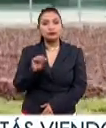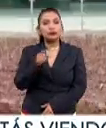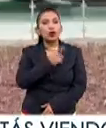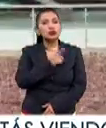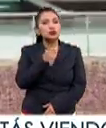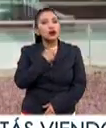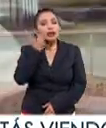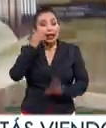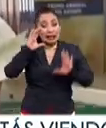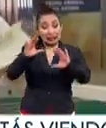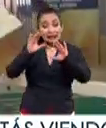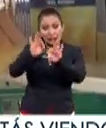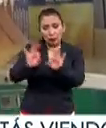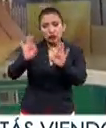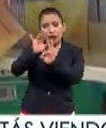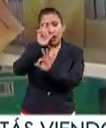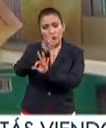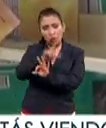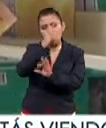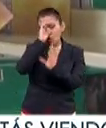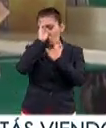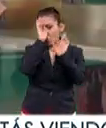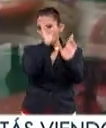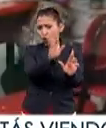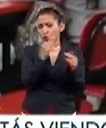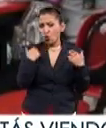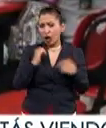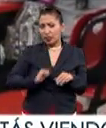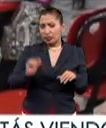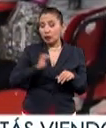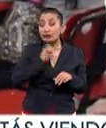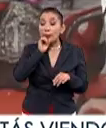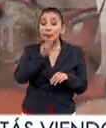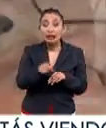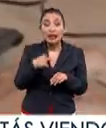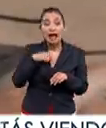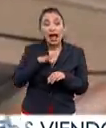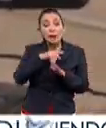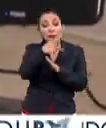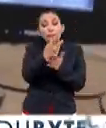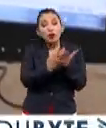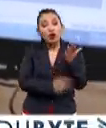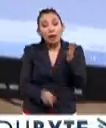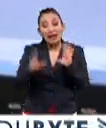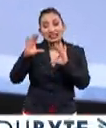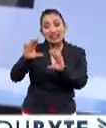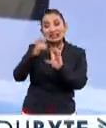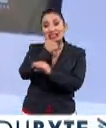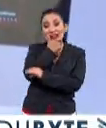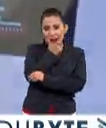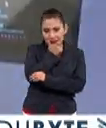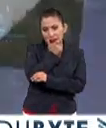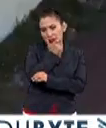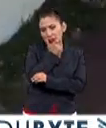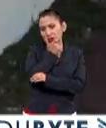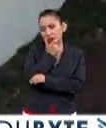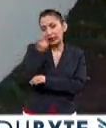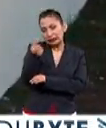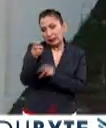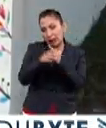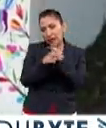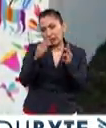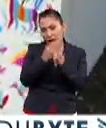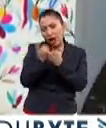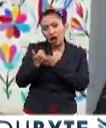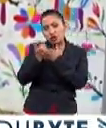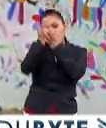busca enseñar la importancia de las lenguas originarias, también se presenta el programa de la enseñanza de inglés, materia que